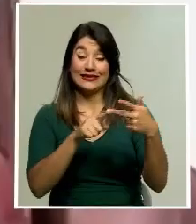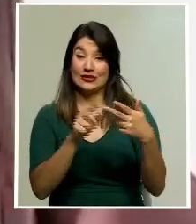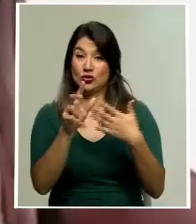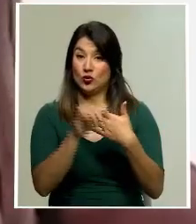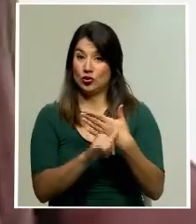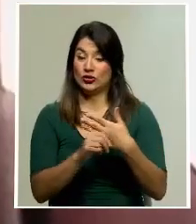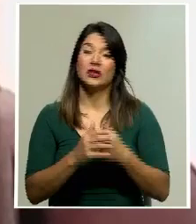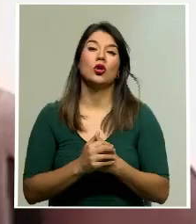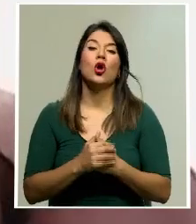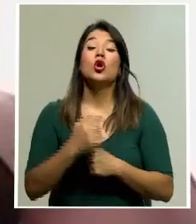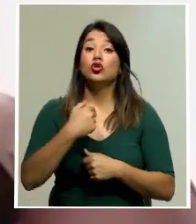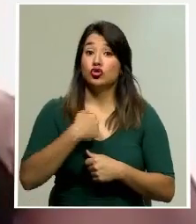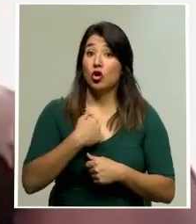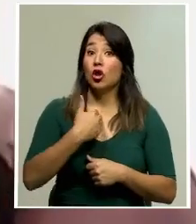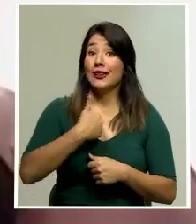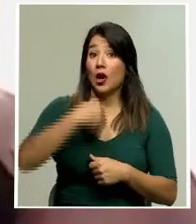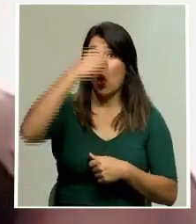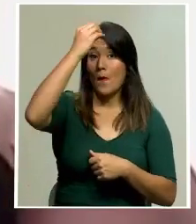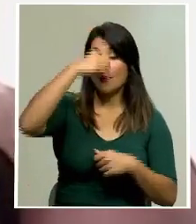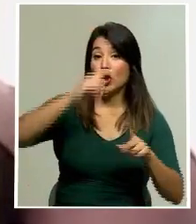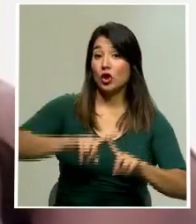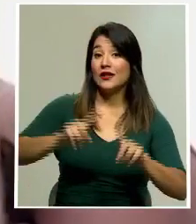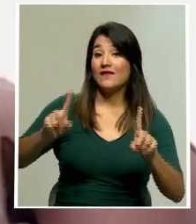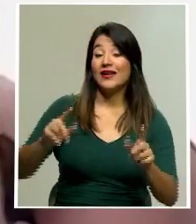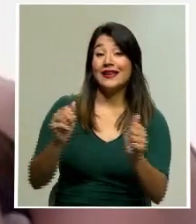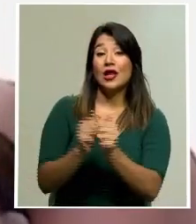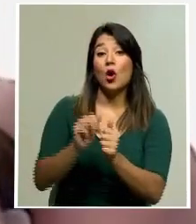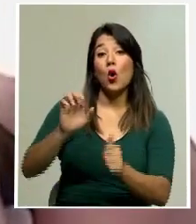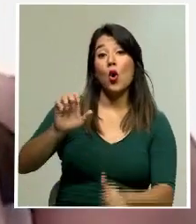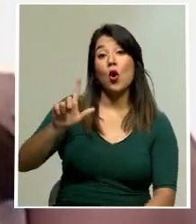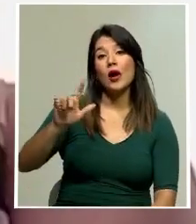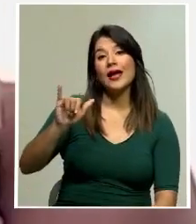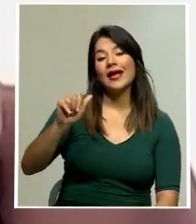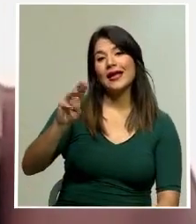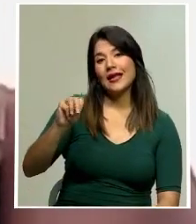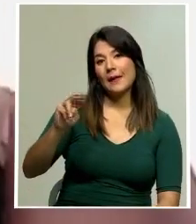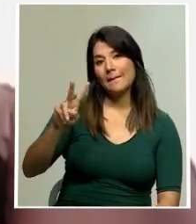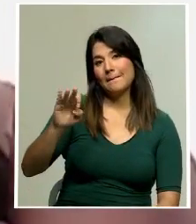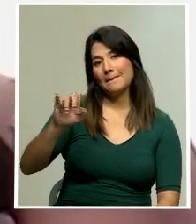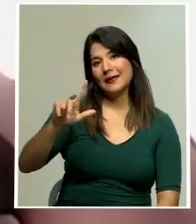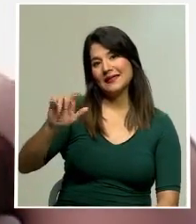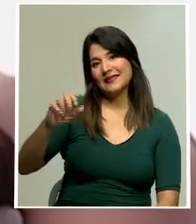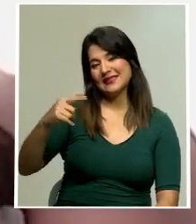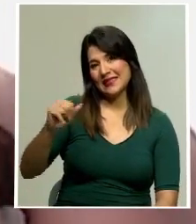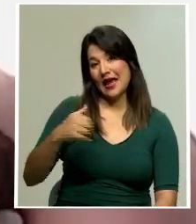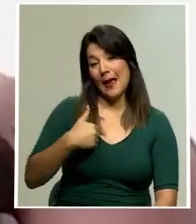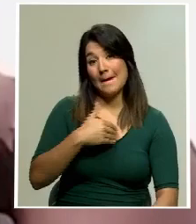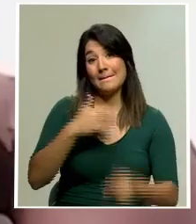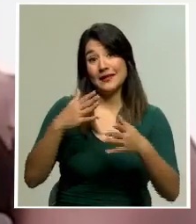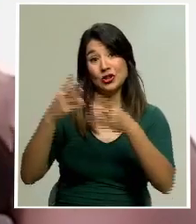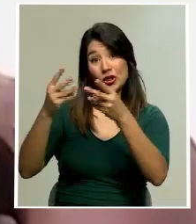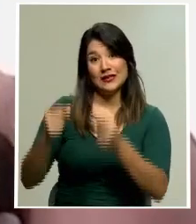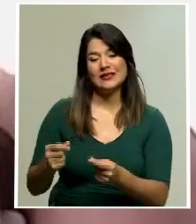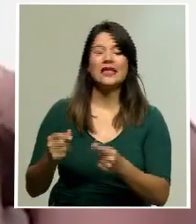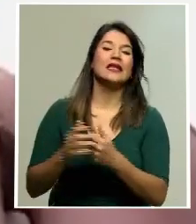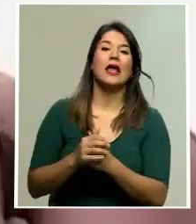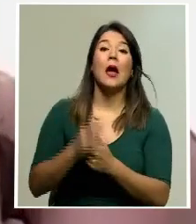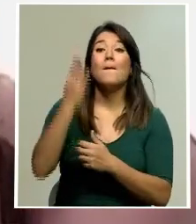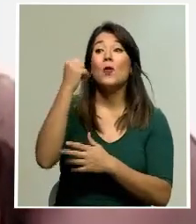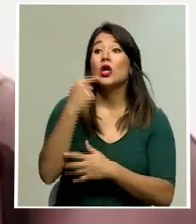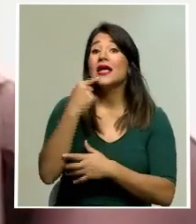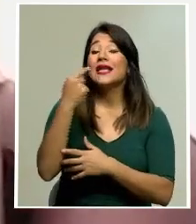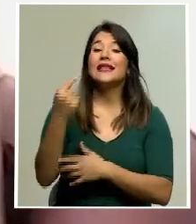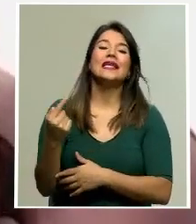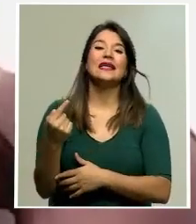tenido algunas diferencias con don Elian Villegas, puesto que él, cuando defiende ese proyecto, lo que argumenta es que las cooperativas hay